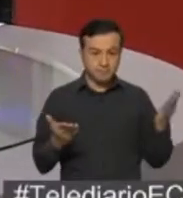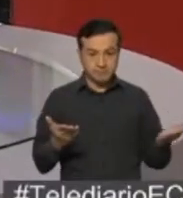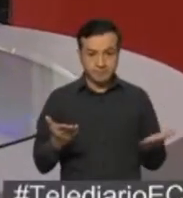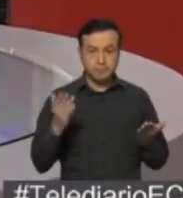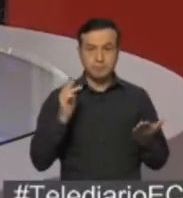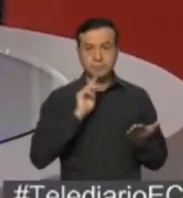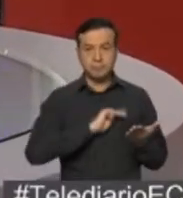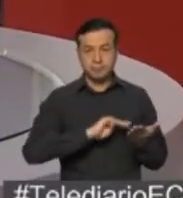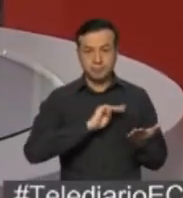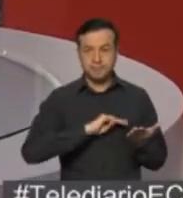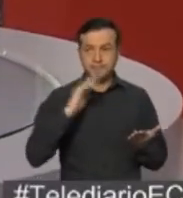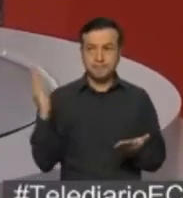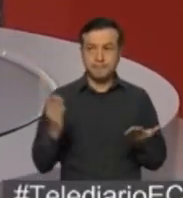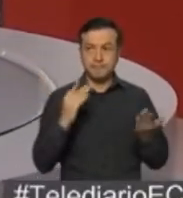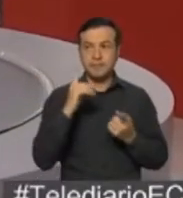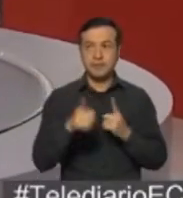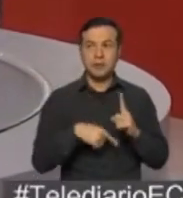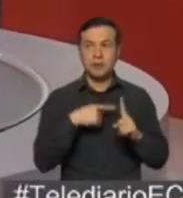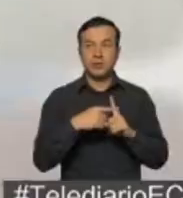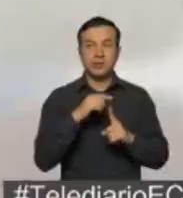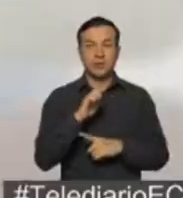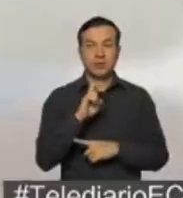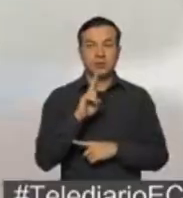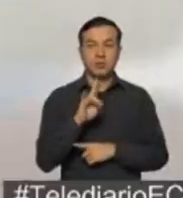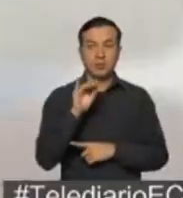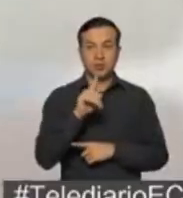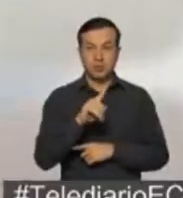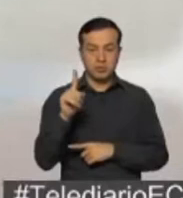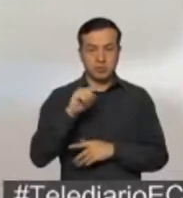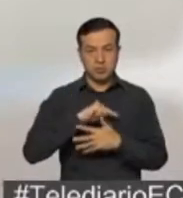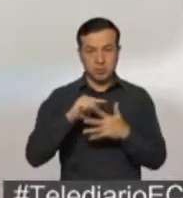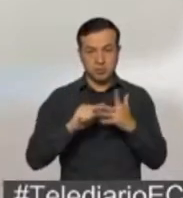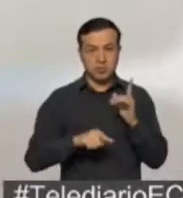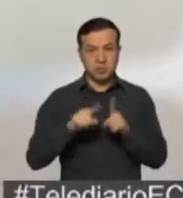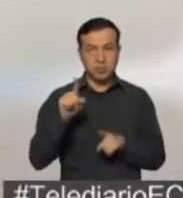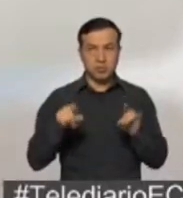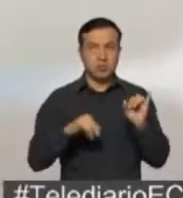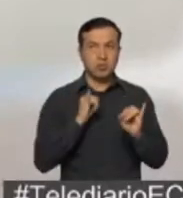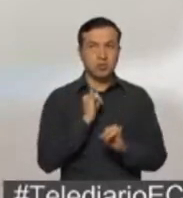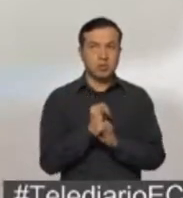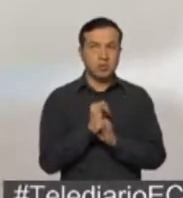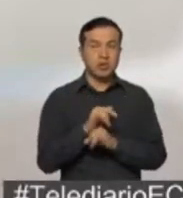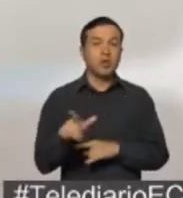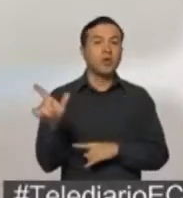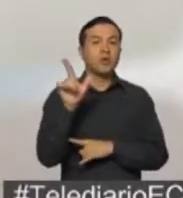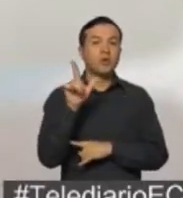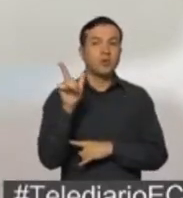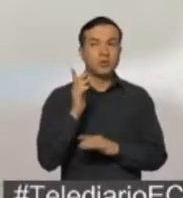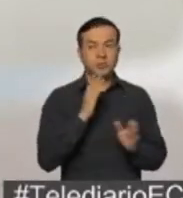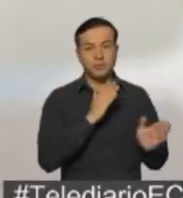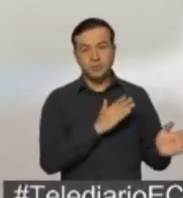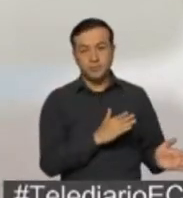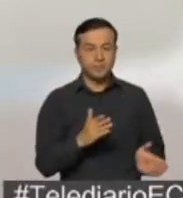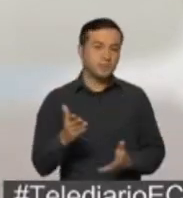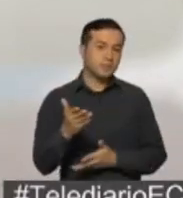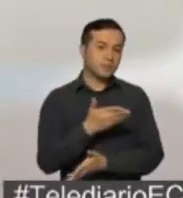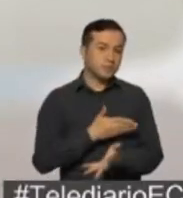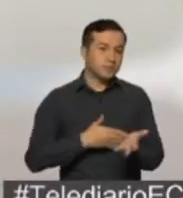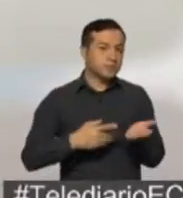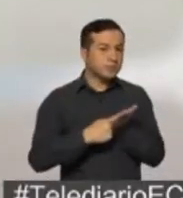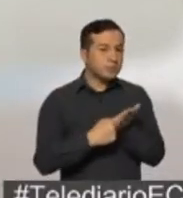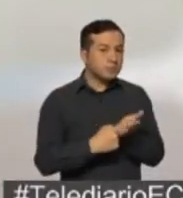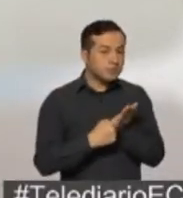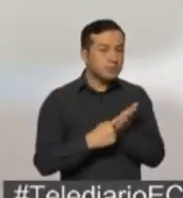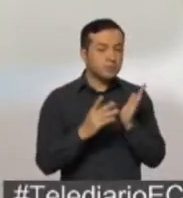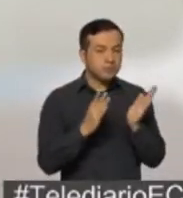los municipios y también el EQ911, entre otras entidades. Justo este día lunes tuvimos una reunión, una mesa de seguridad